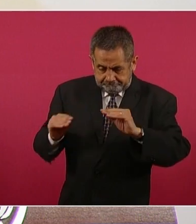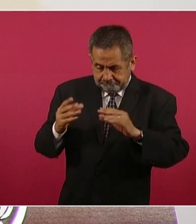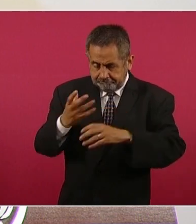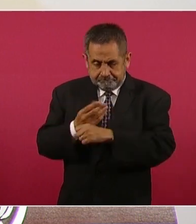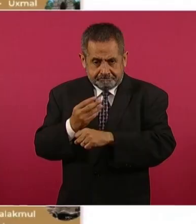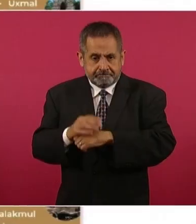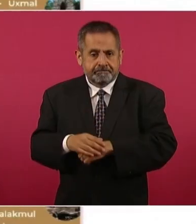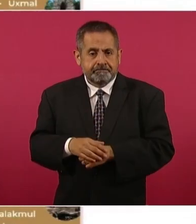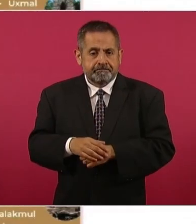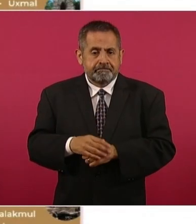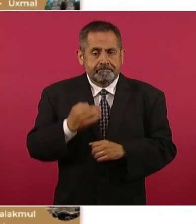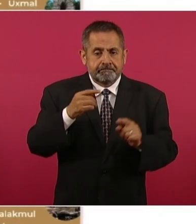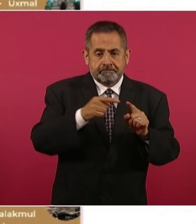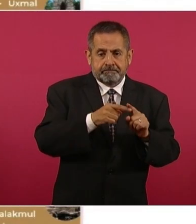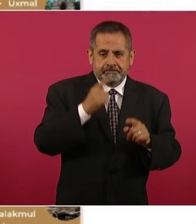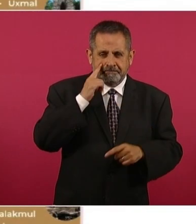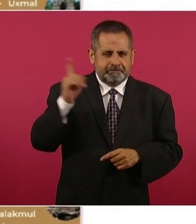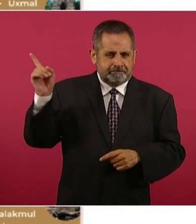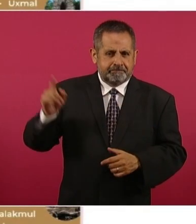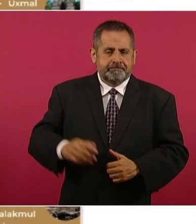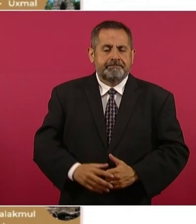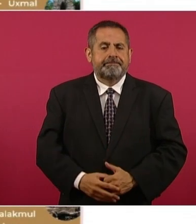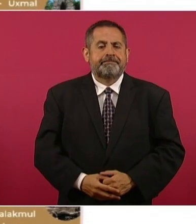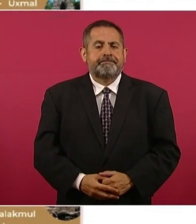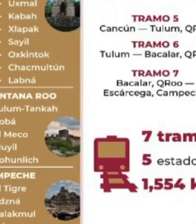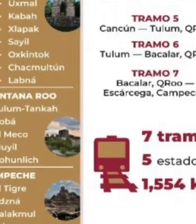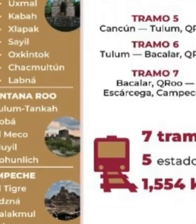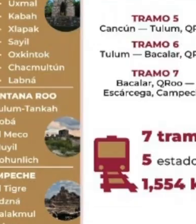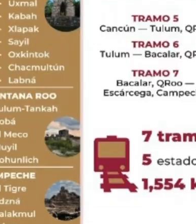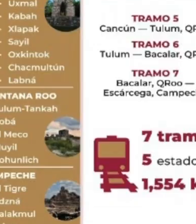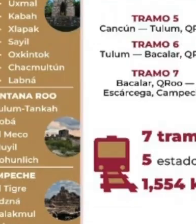ubicado del tramo 1 al 5